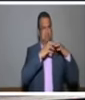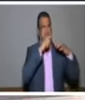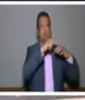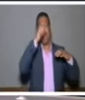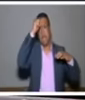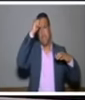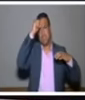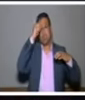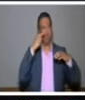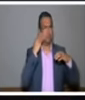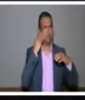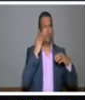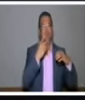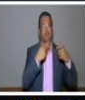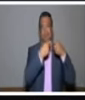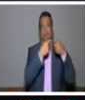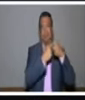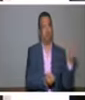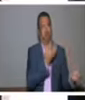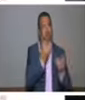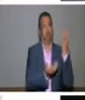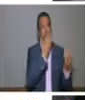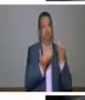o un gasoducto en la isla, ¿qué haría usted?